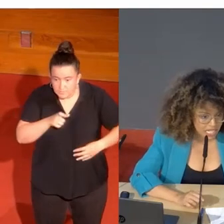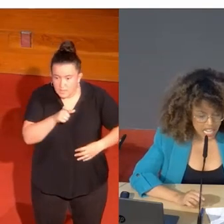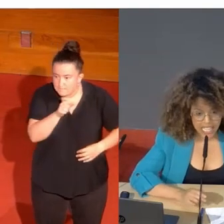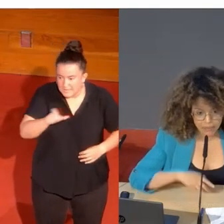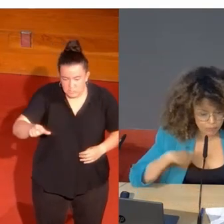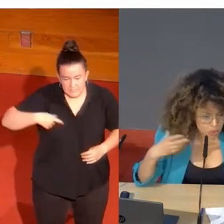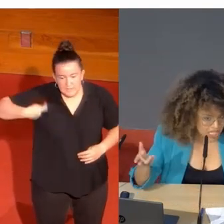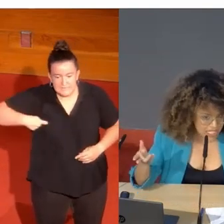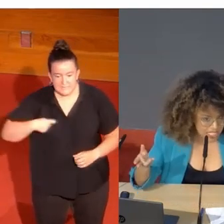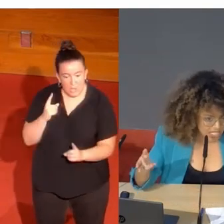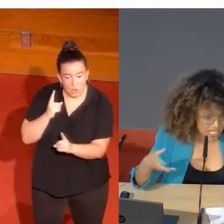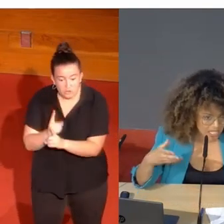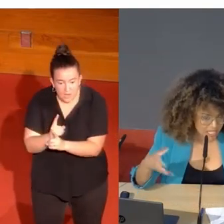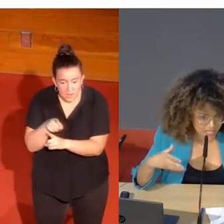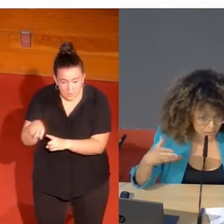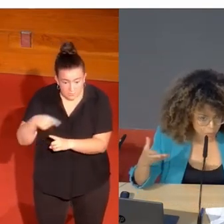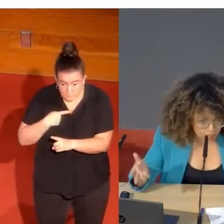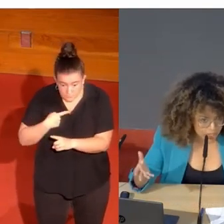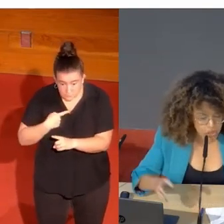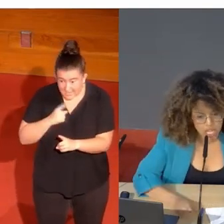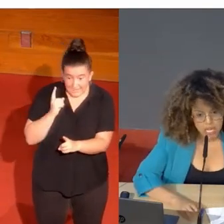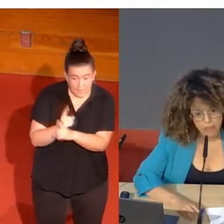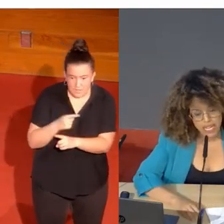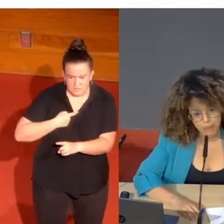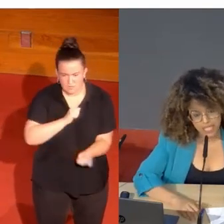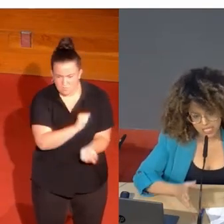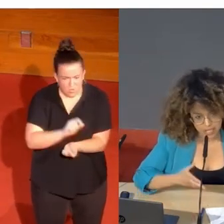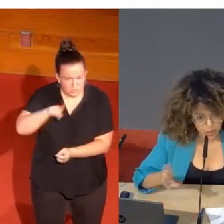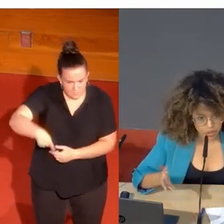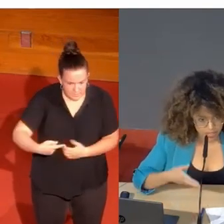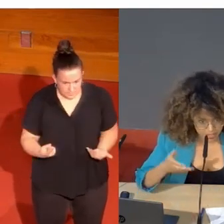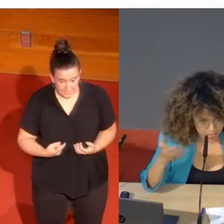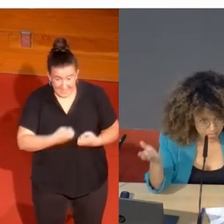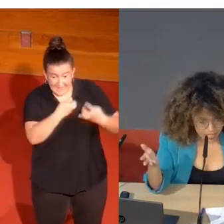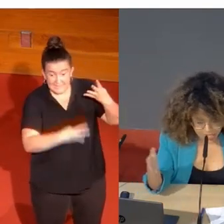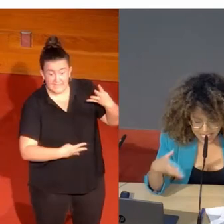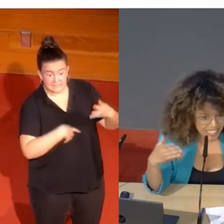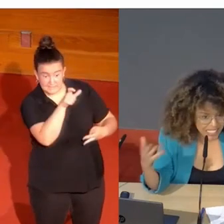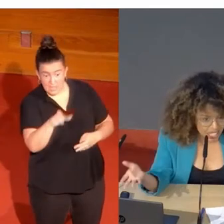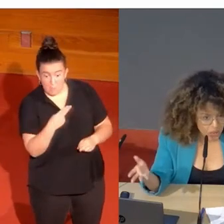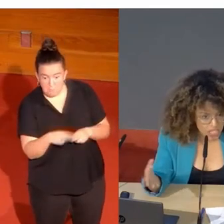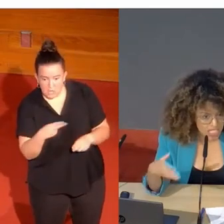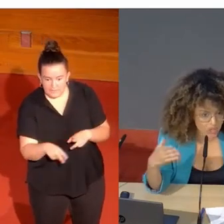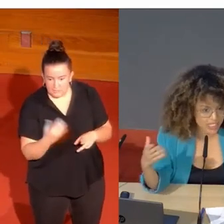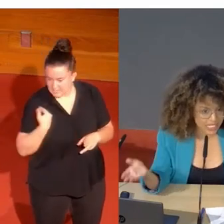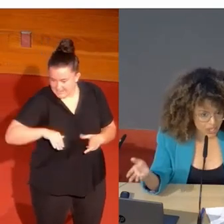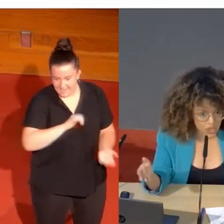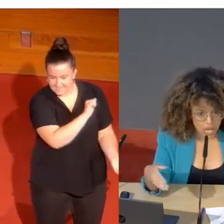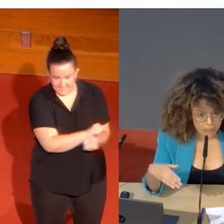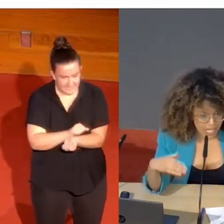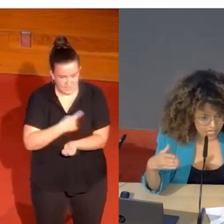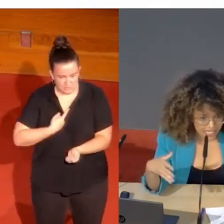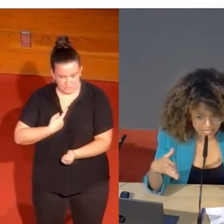elecciones hay muchas listas que de de políticos para que han sido eh encarcelados que han sido